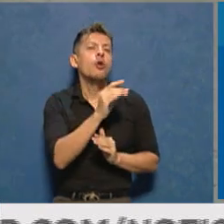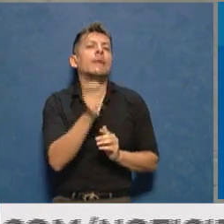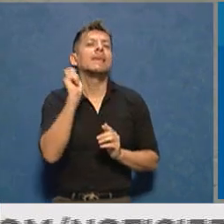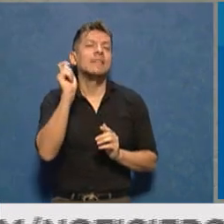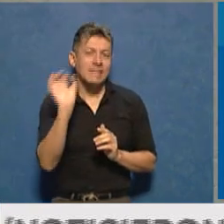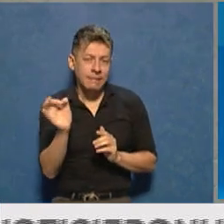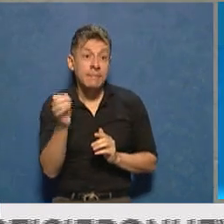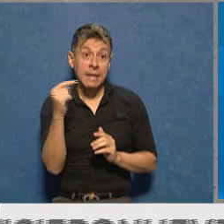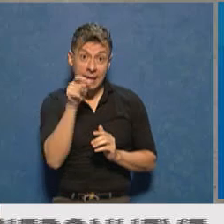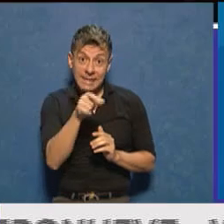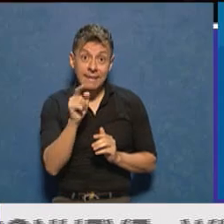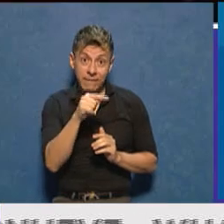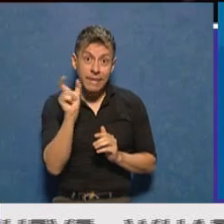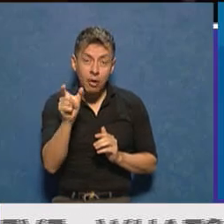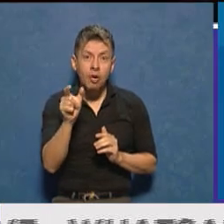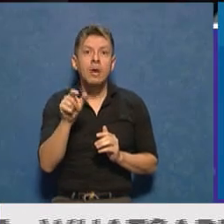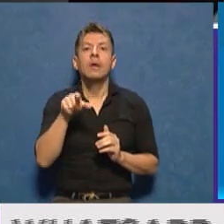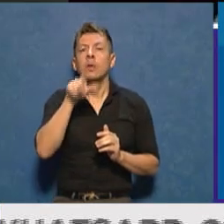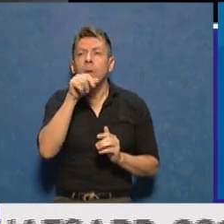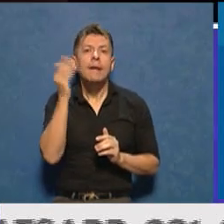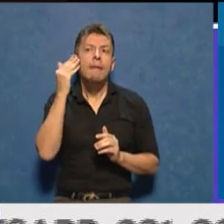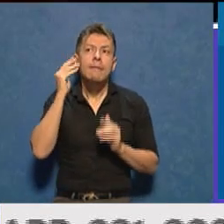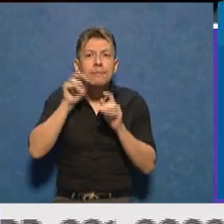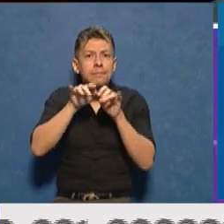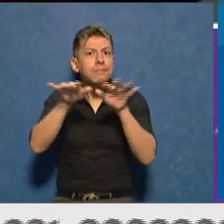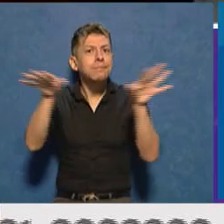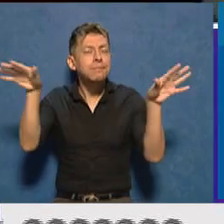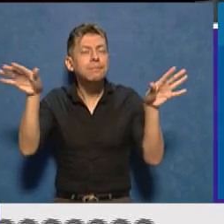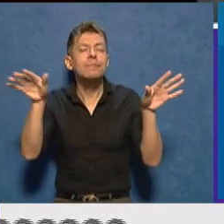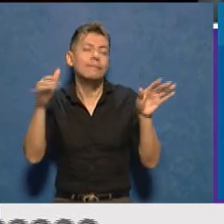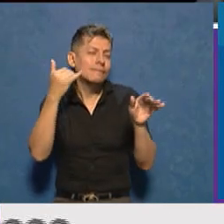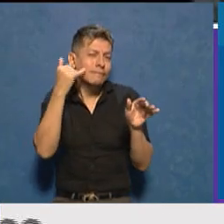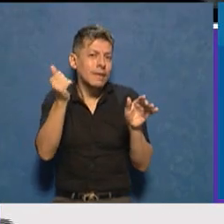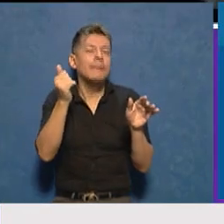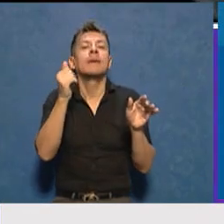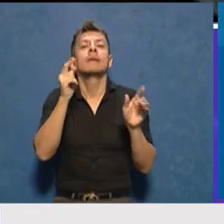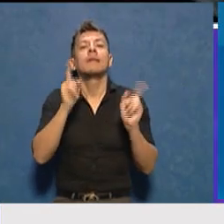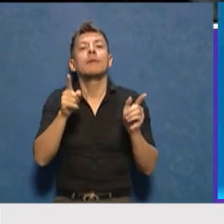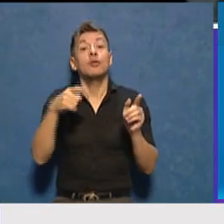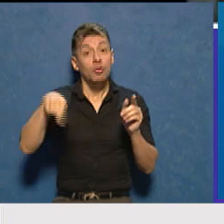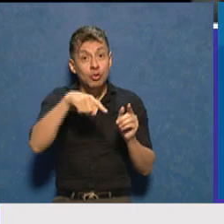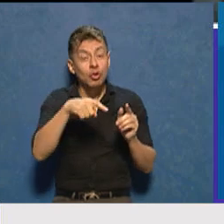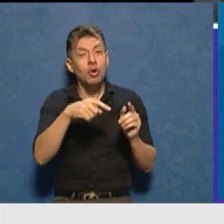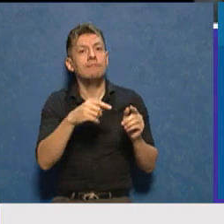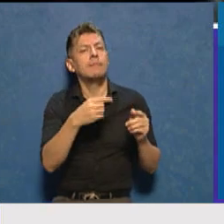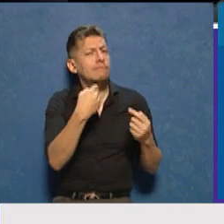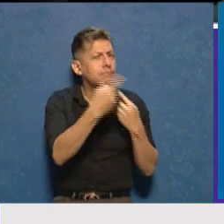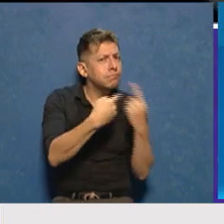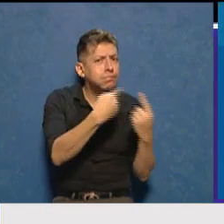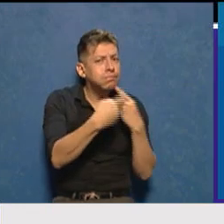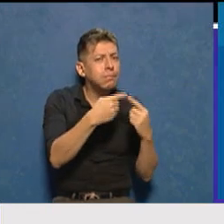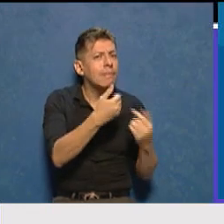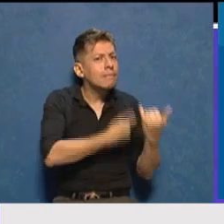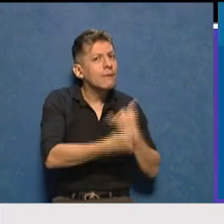fue difundido a través de las redes sociales e incluso nosotros esta mañana, cuando nos comunicábamos con empresarios de taxis para conocer más detalles de esta novedad, se estaban enterando